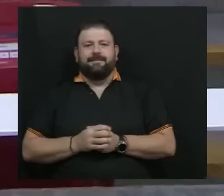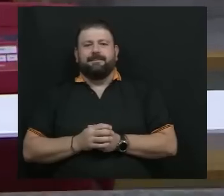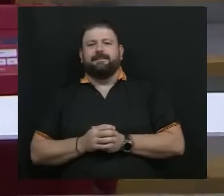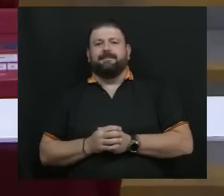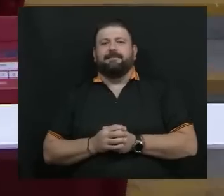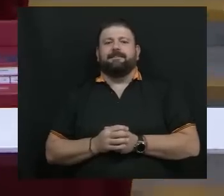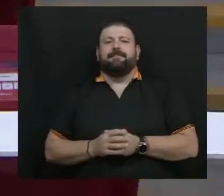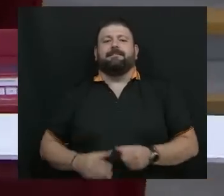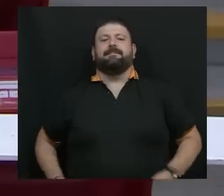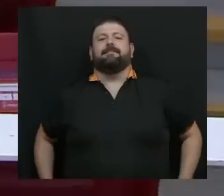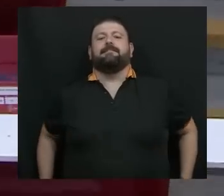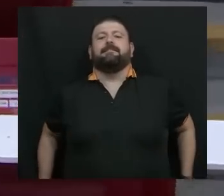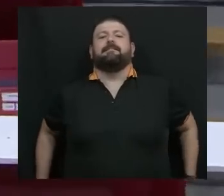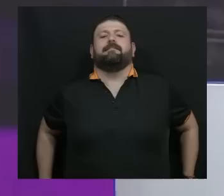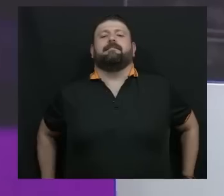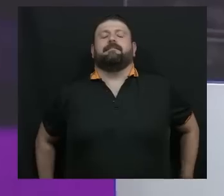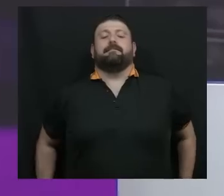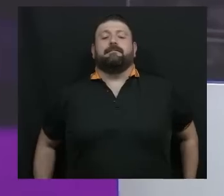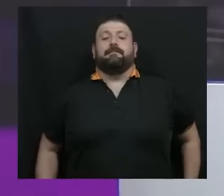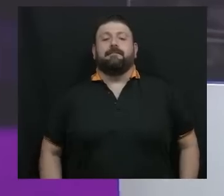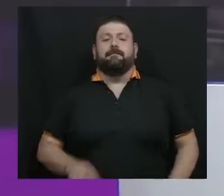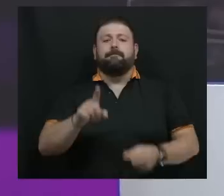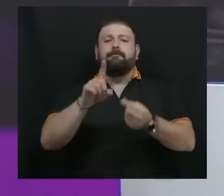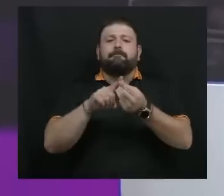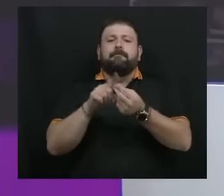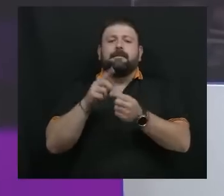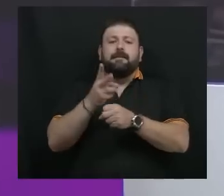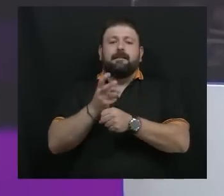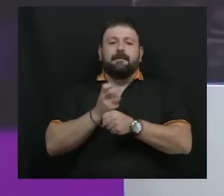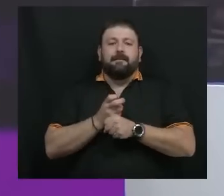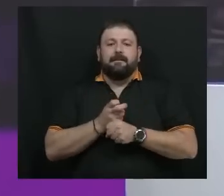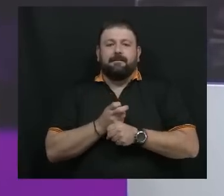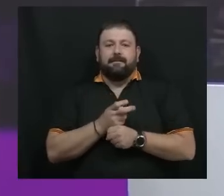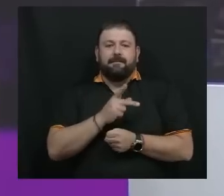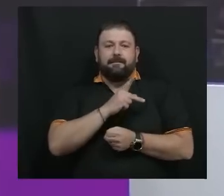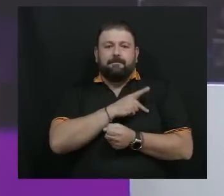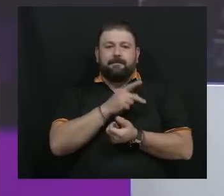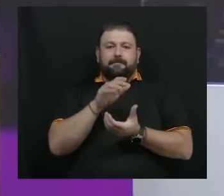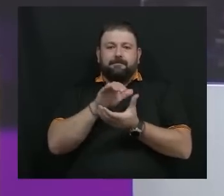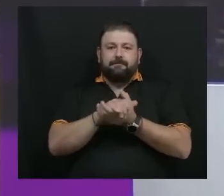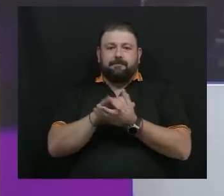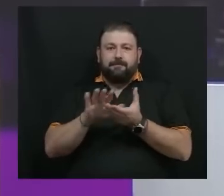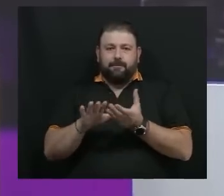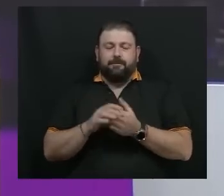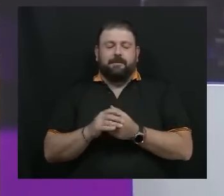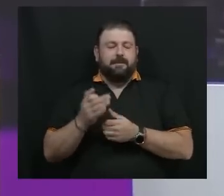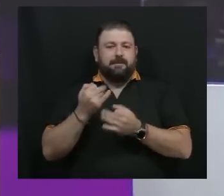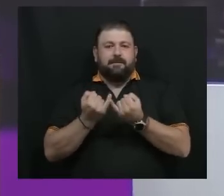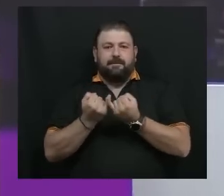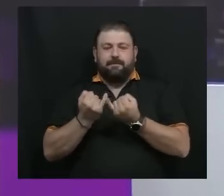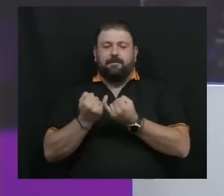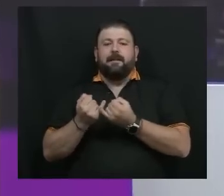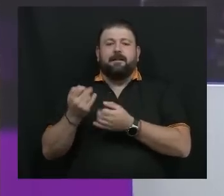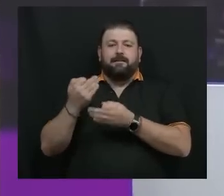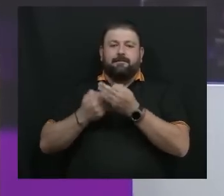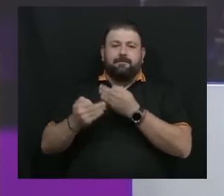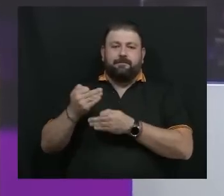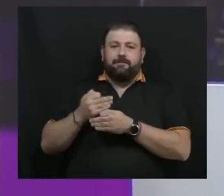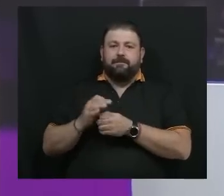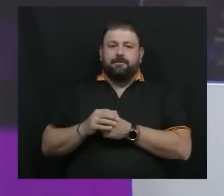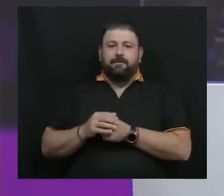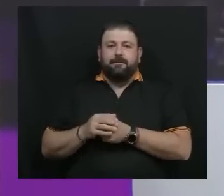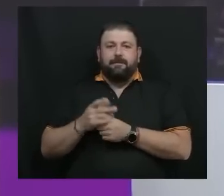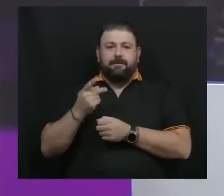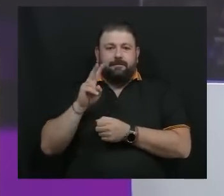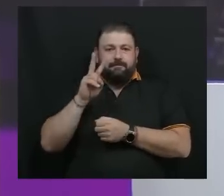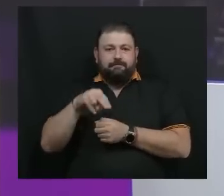Es lo mismo. Es José lo mismo. Carlos, ¿quién te invitó acá? Vengo con mi esposa. Mi esposa está inscrita, Mariela González Jiménez. La amo